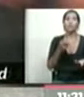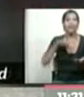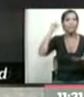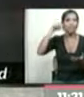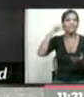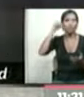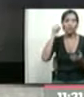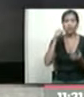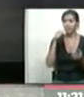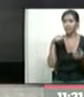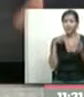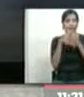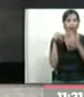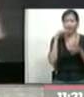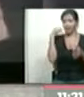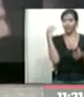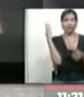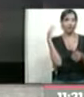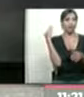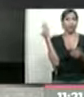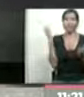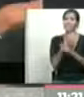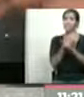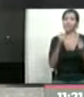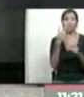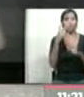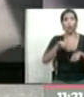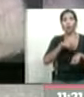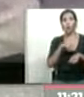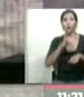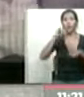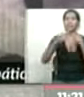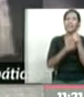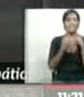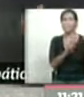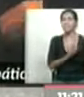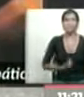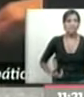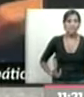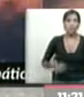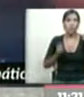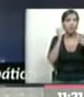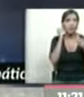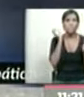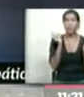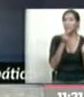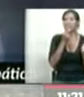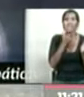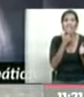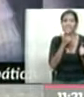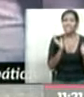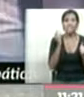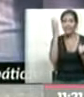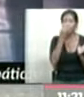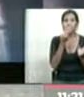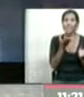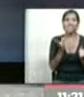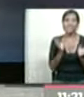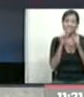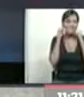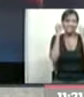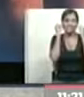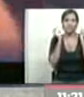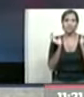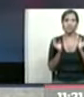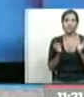una película de Hollywood que termina en 2 horas con Guaidó de presidente, una primera dama linda, bella y simpática